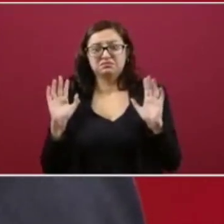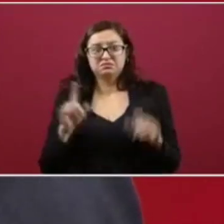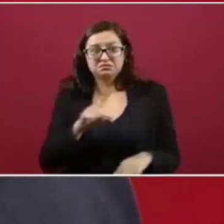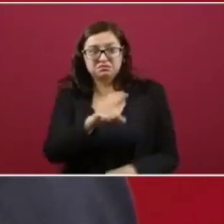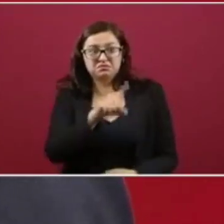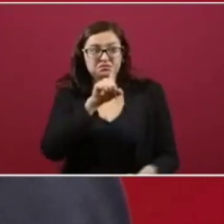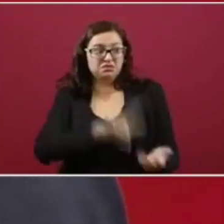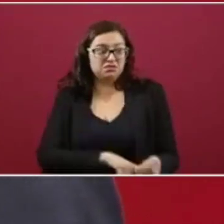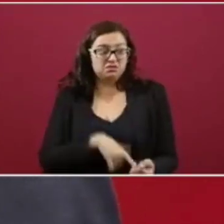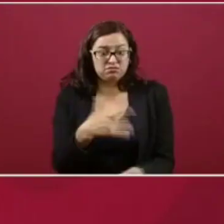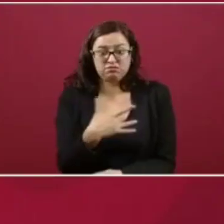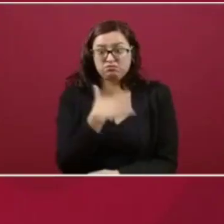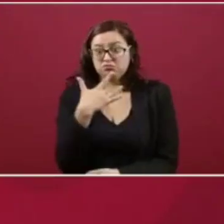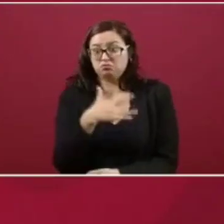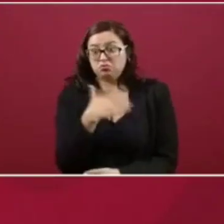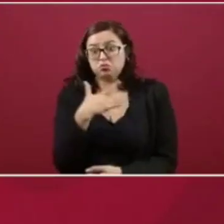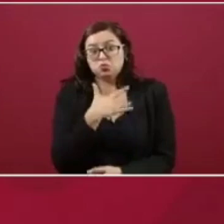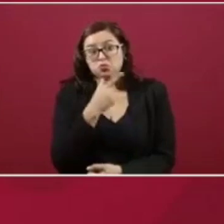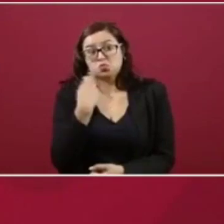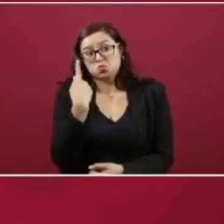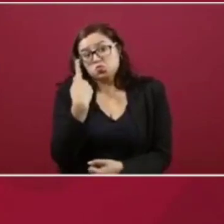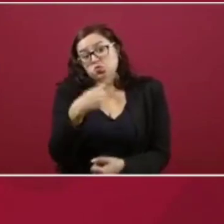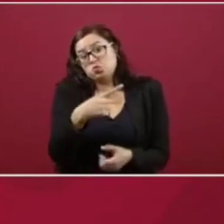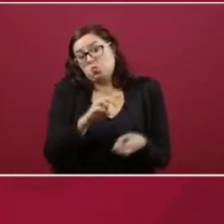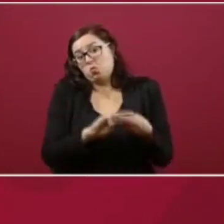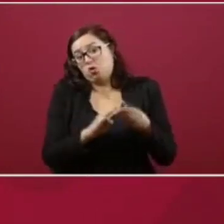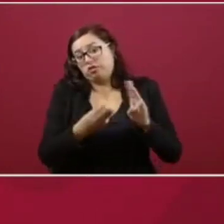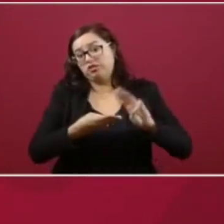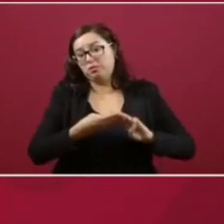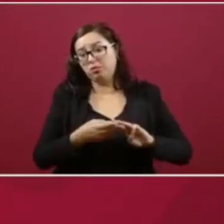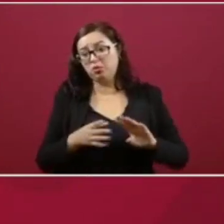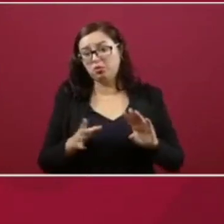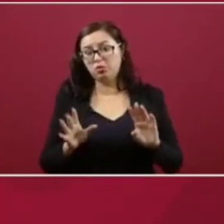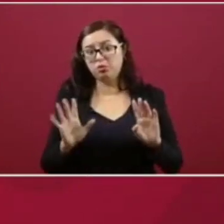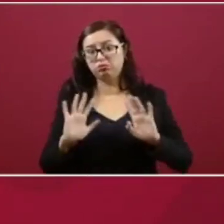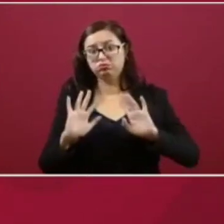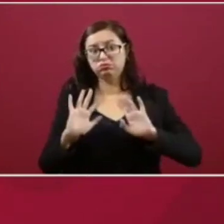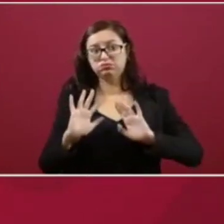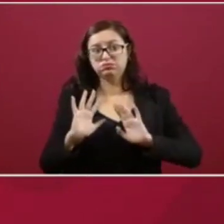tuvieron para hacer esta